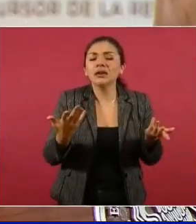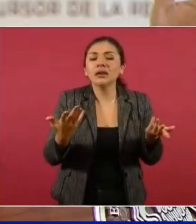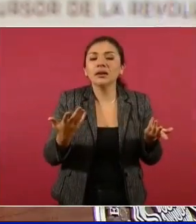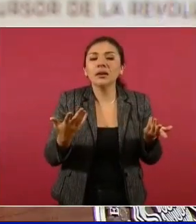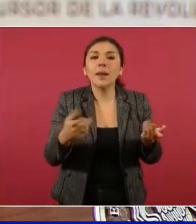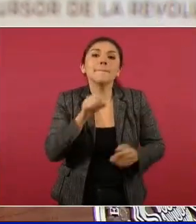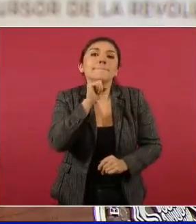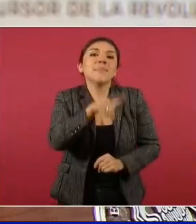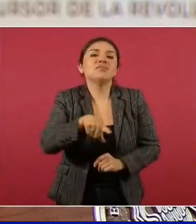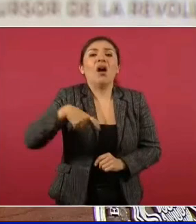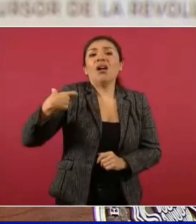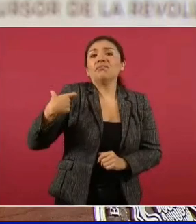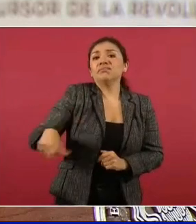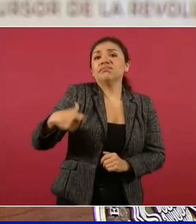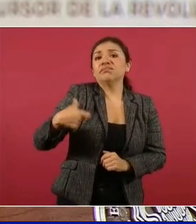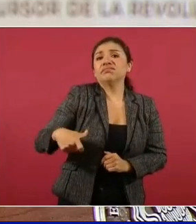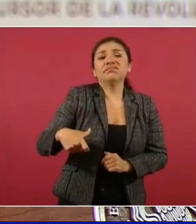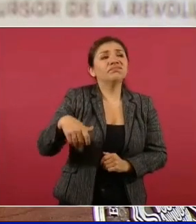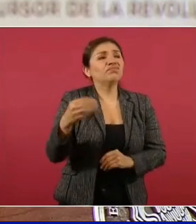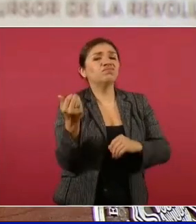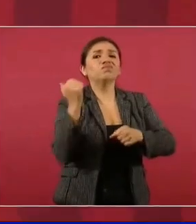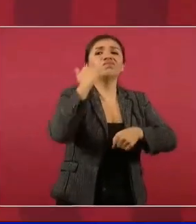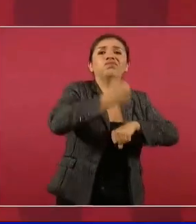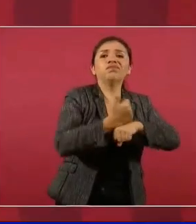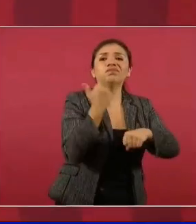los oligarcas.